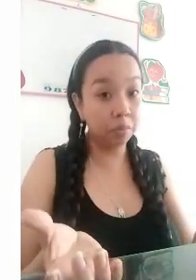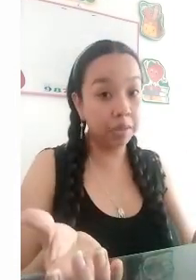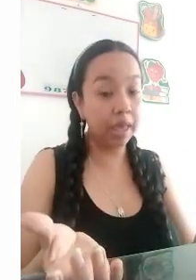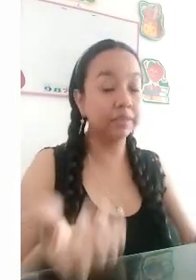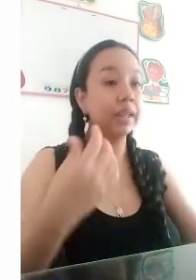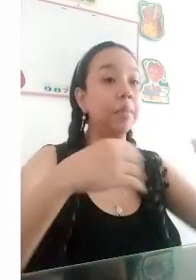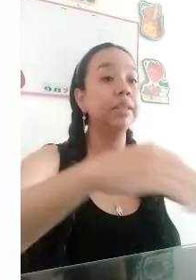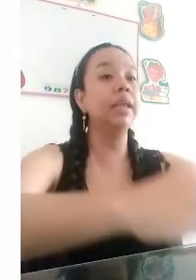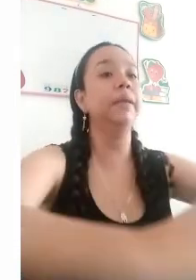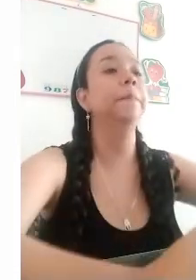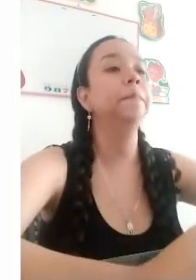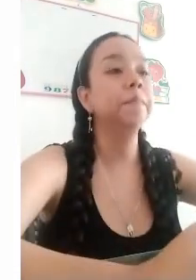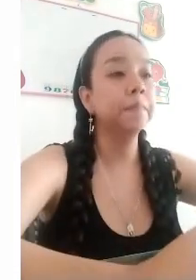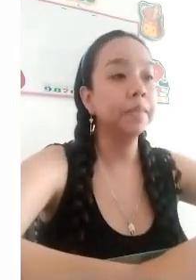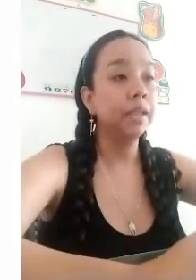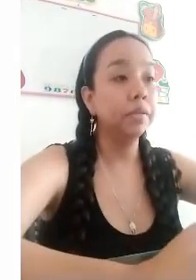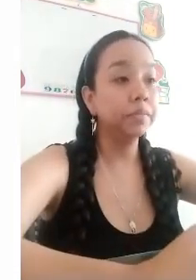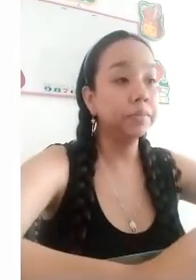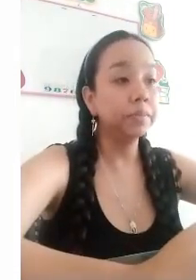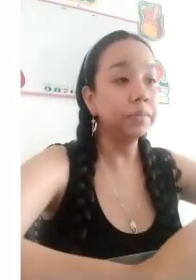las propiedades de la materia.